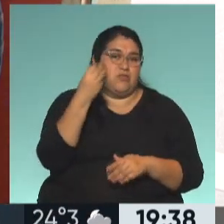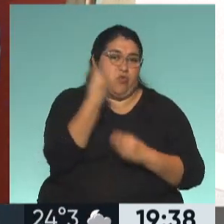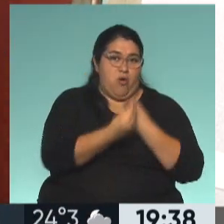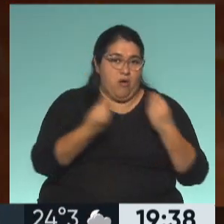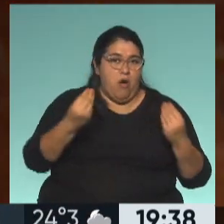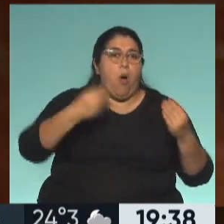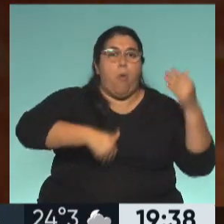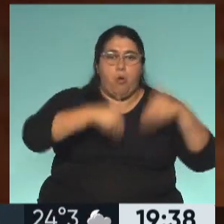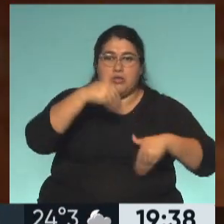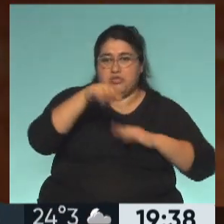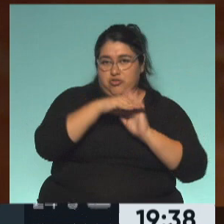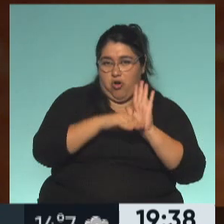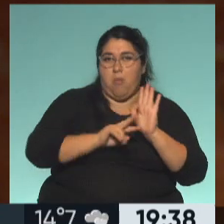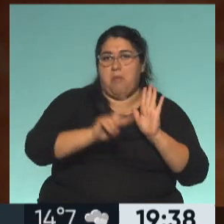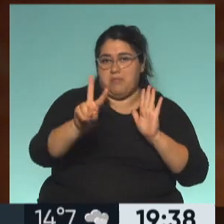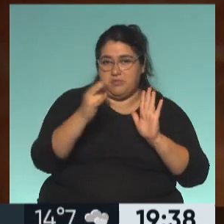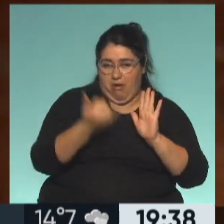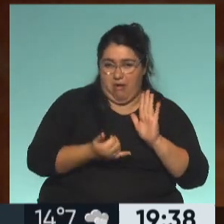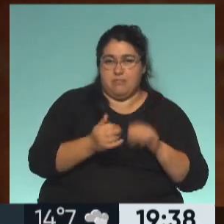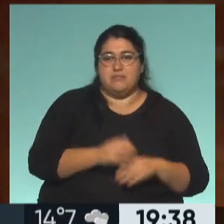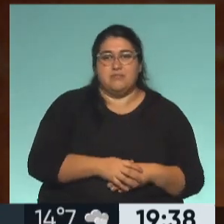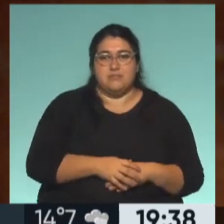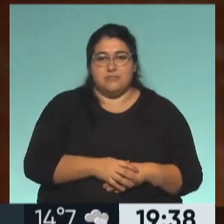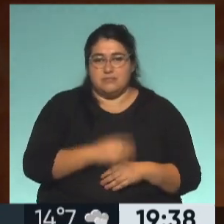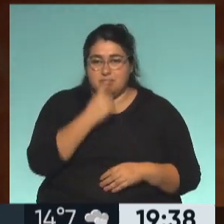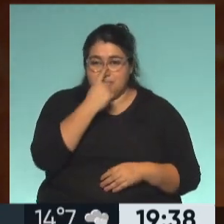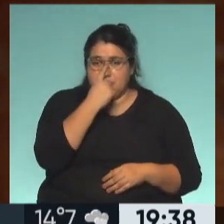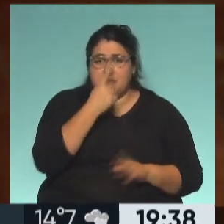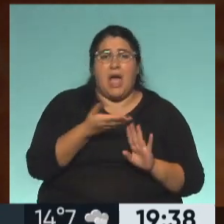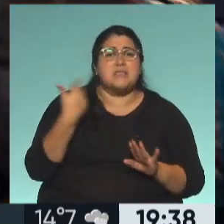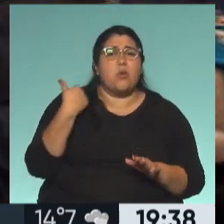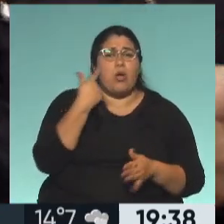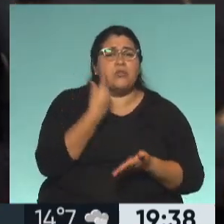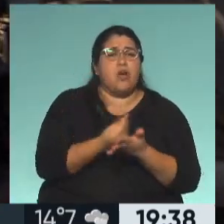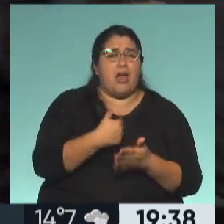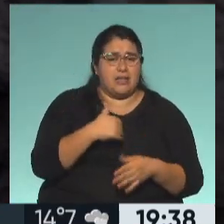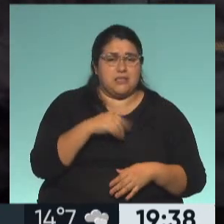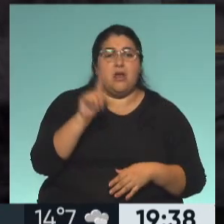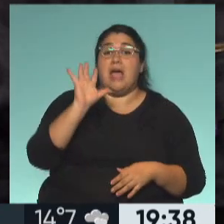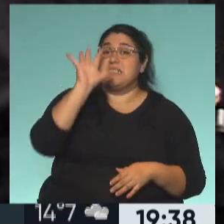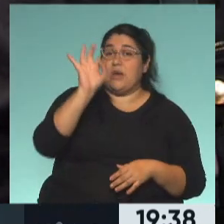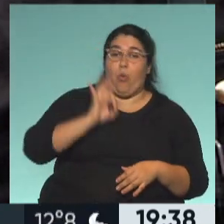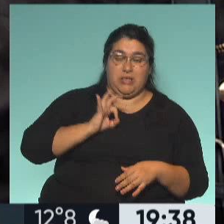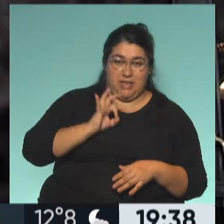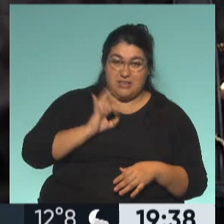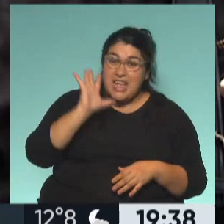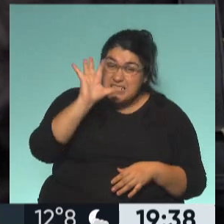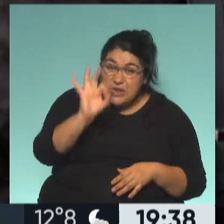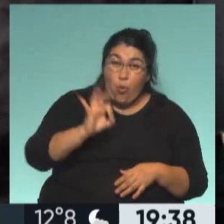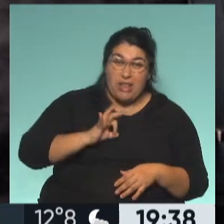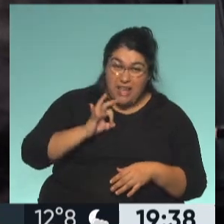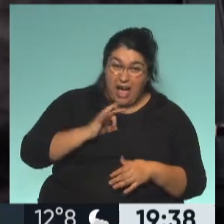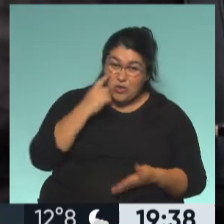habilitados, según cifras del Servicio Electoral. ¿Hace cuánto en la Argentina? 50. 50